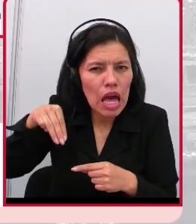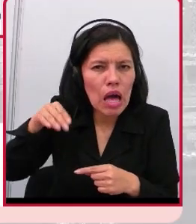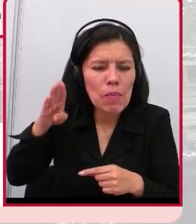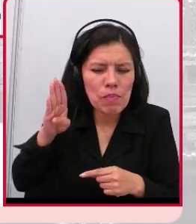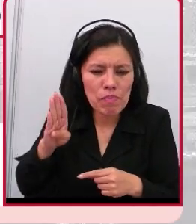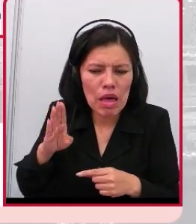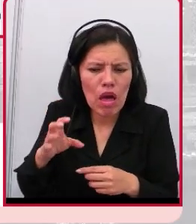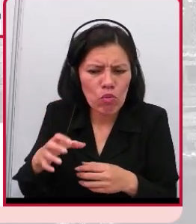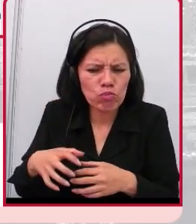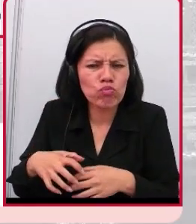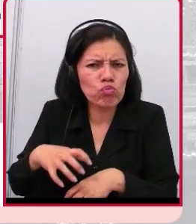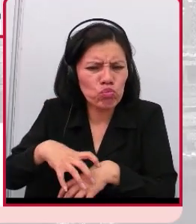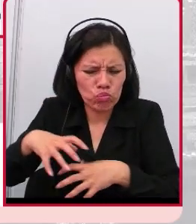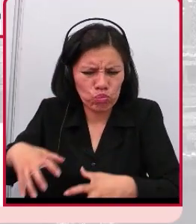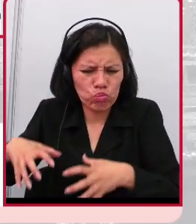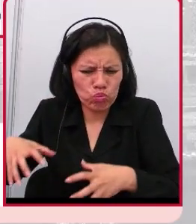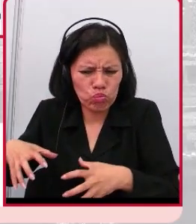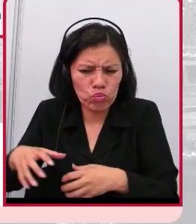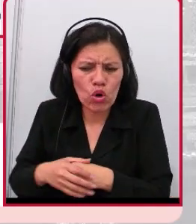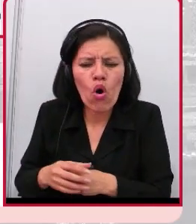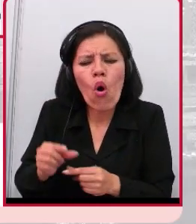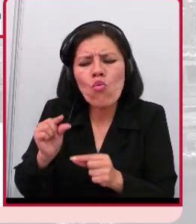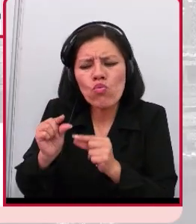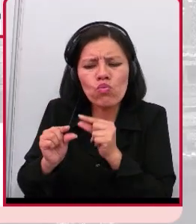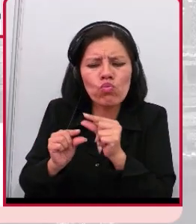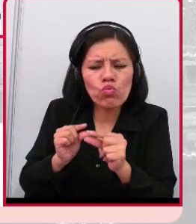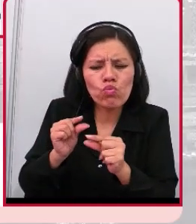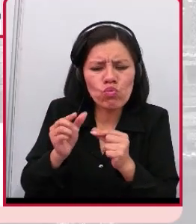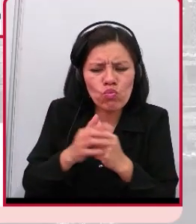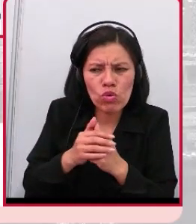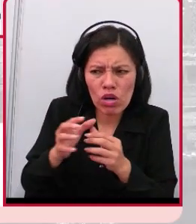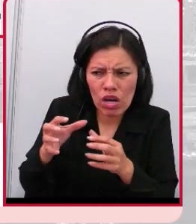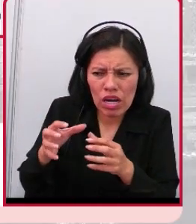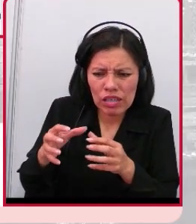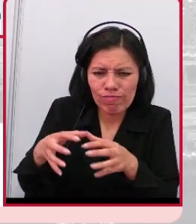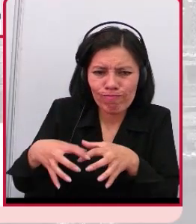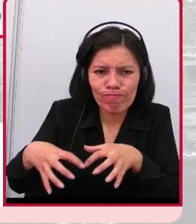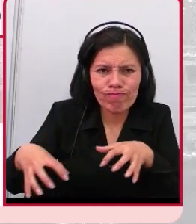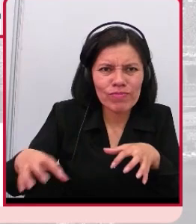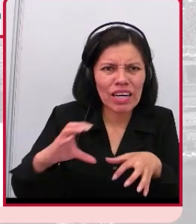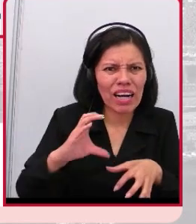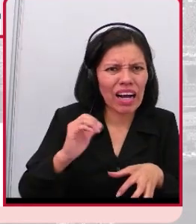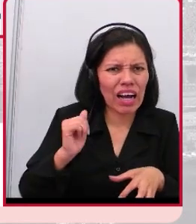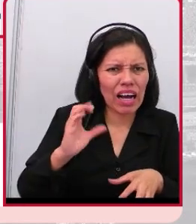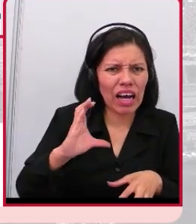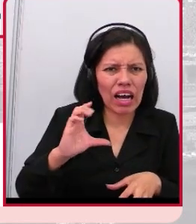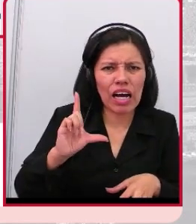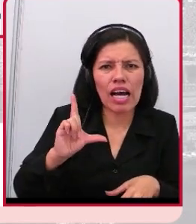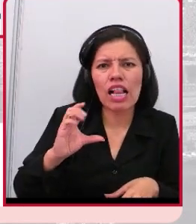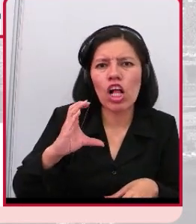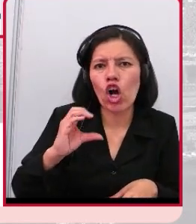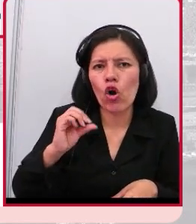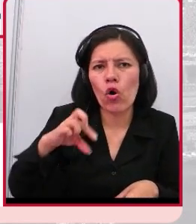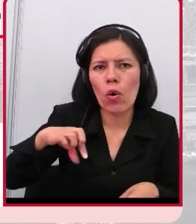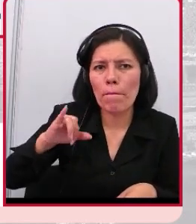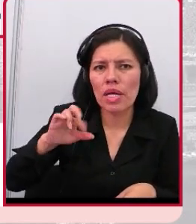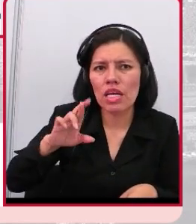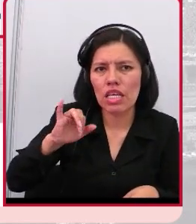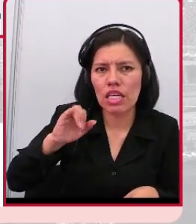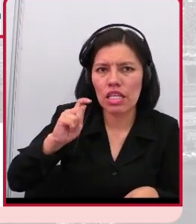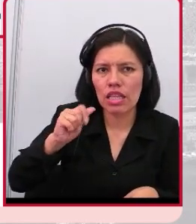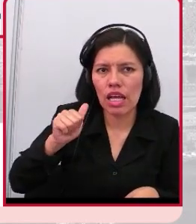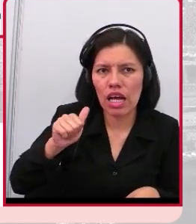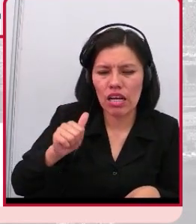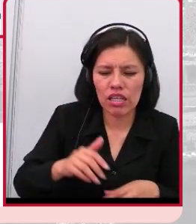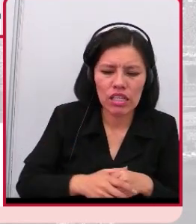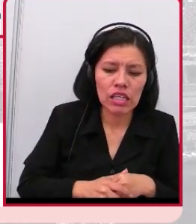gruesa definida con algunos desplazamientos de calcopirita, que es natural en este proceso de concentración, pero para obtener un grado de concentrado de